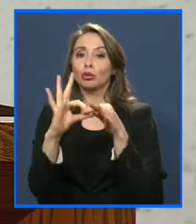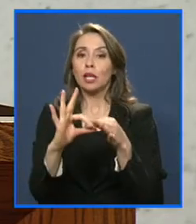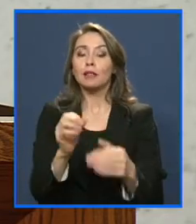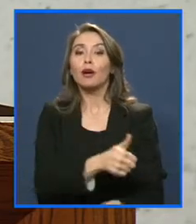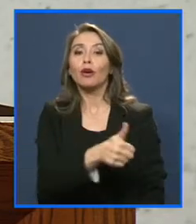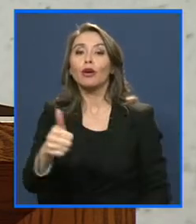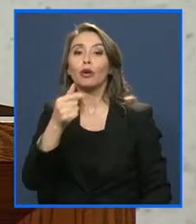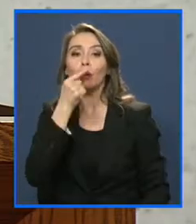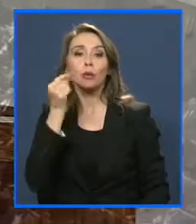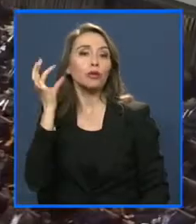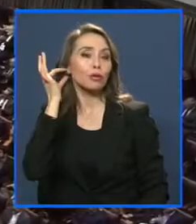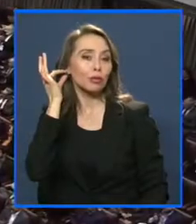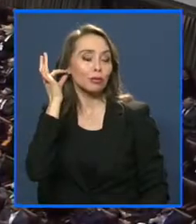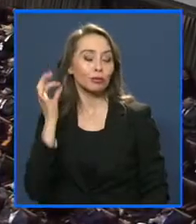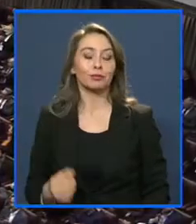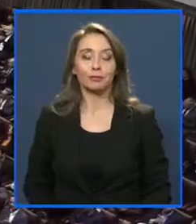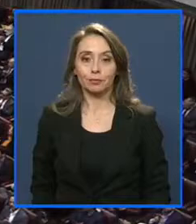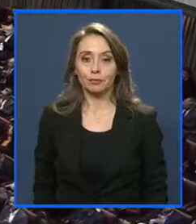todas y todos